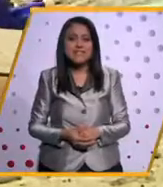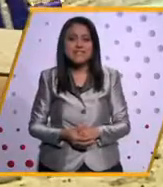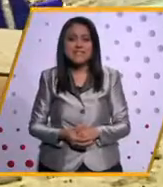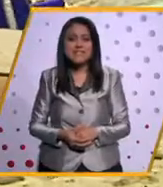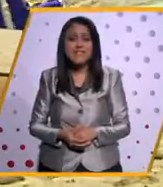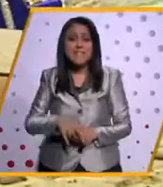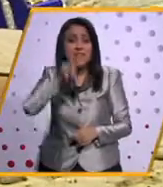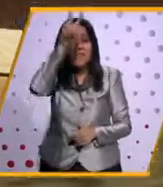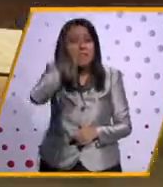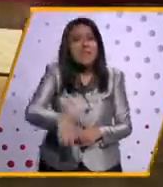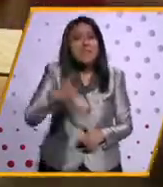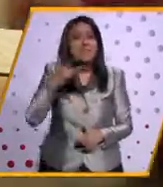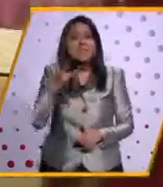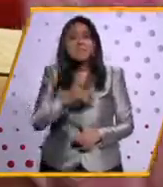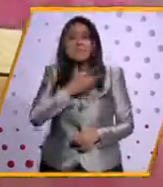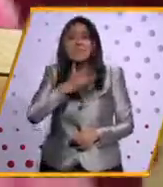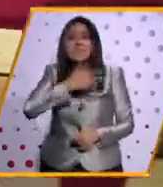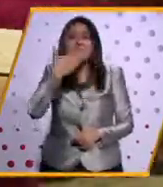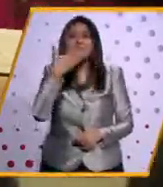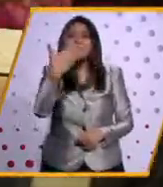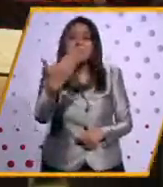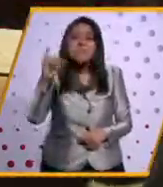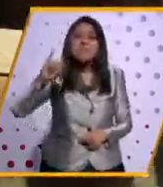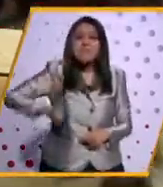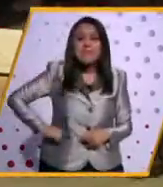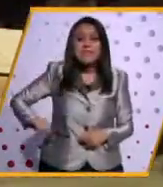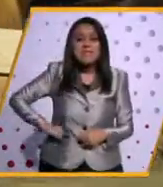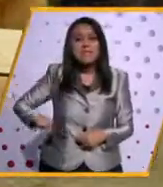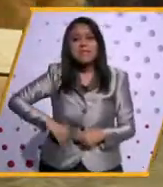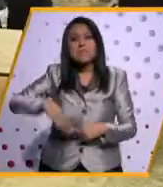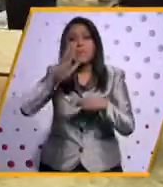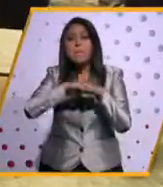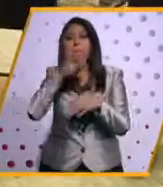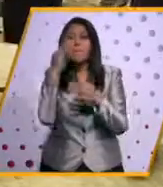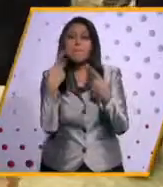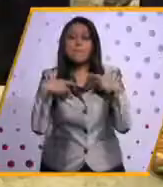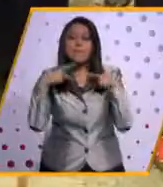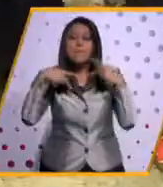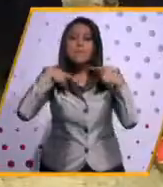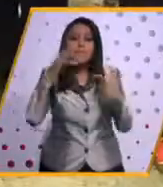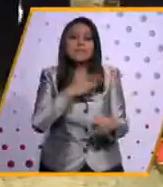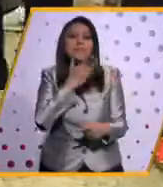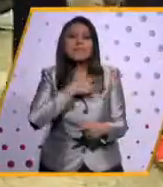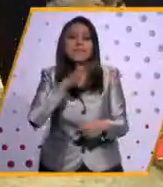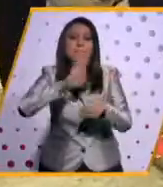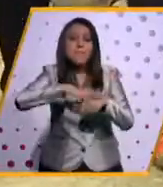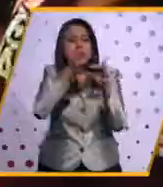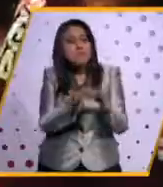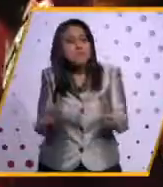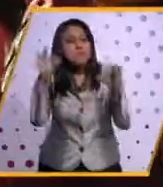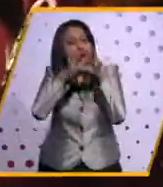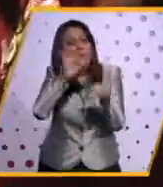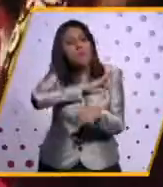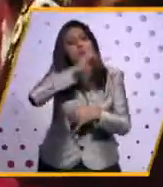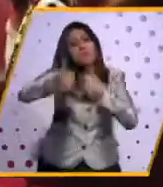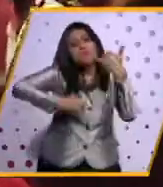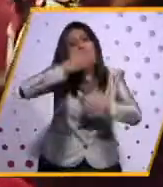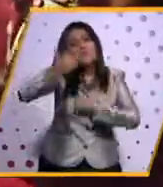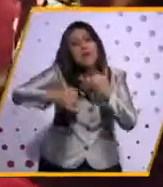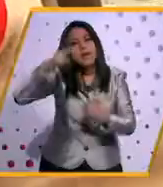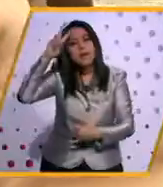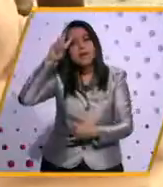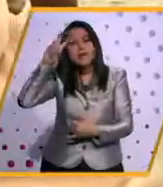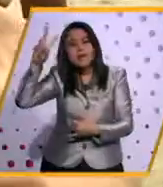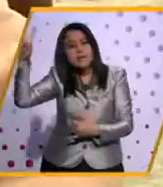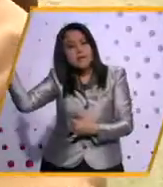Y es increíble verlos así, como en un mundo diferente en el que lo más importante es esa pieza que tienen entre las manos, en el que por un momento se olvida el